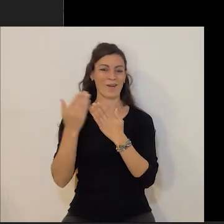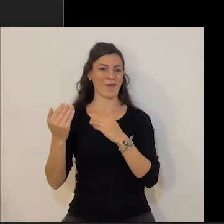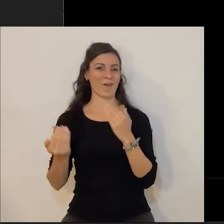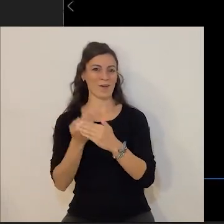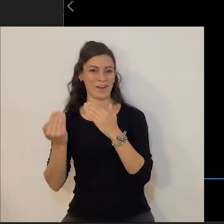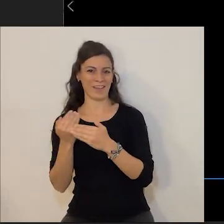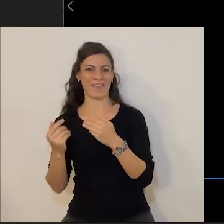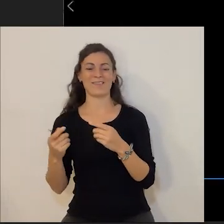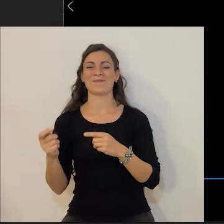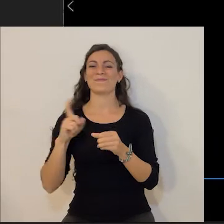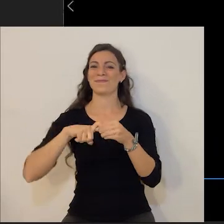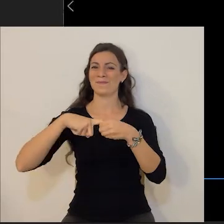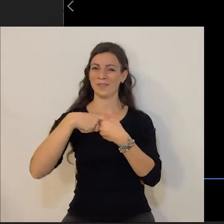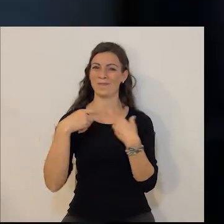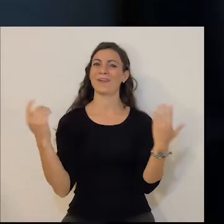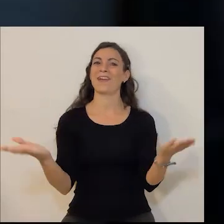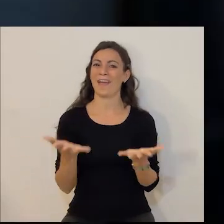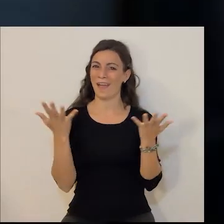abrazo.